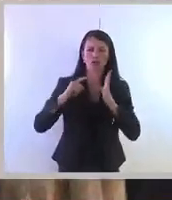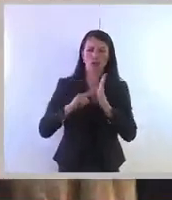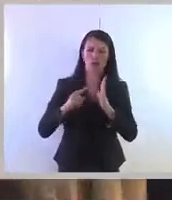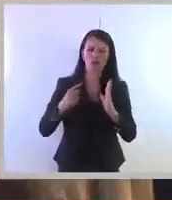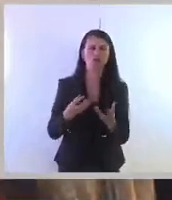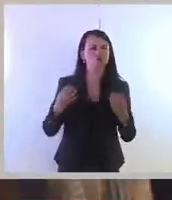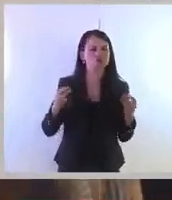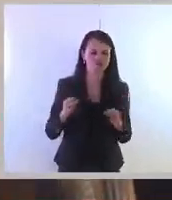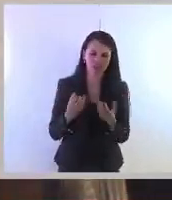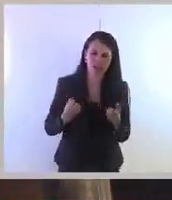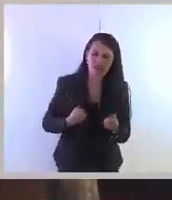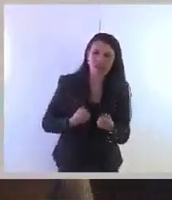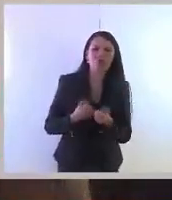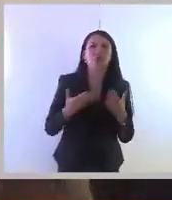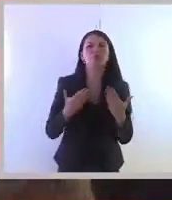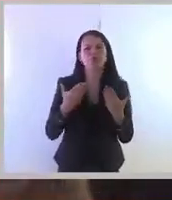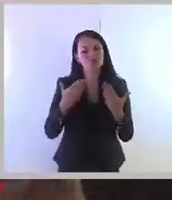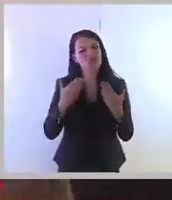implica dialogar,